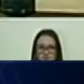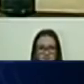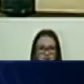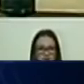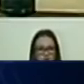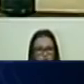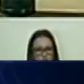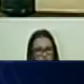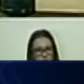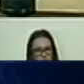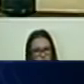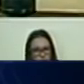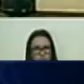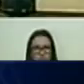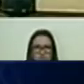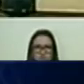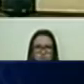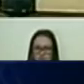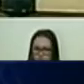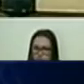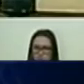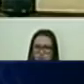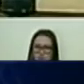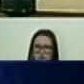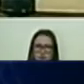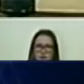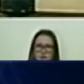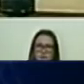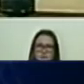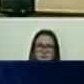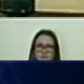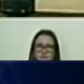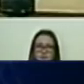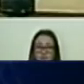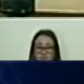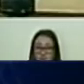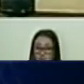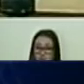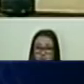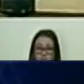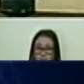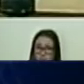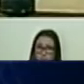eso es una medida ilegal a la luz del derecho internacional.